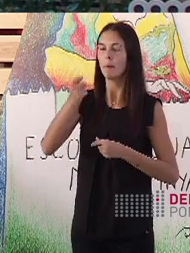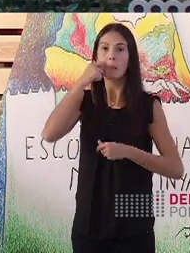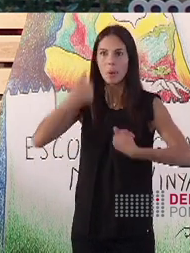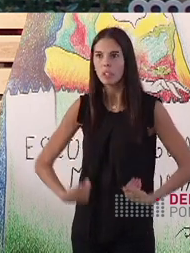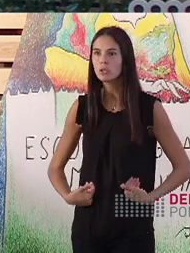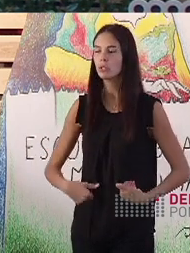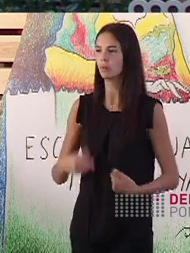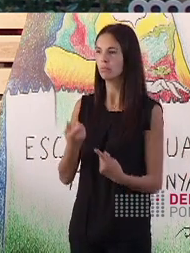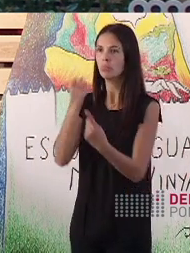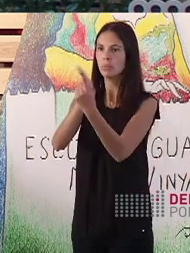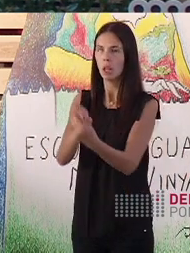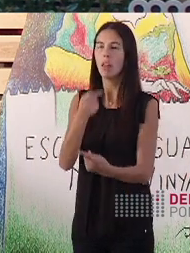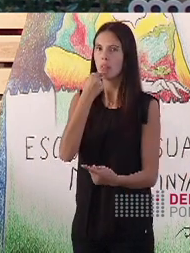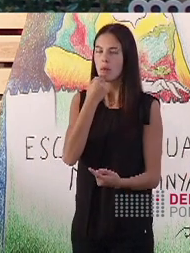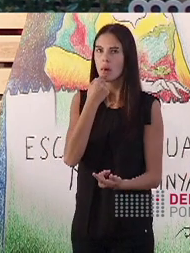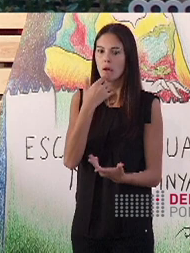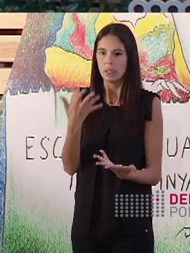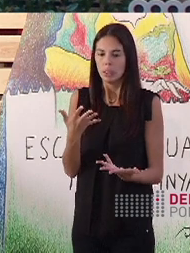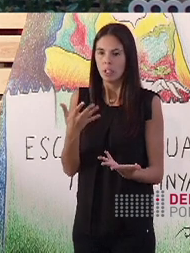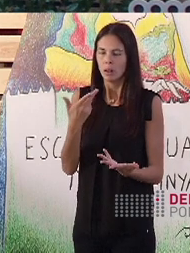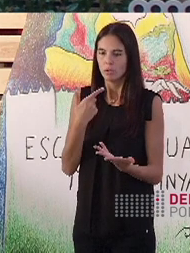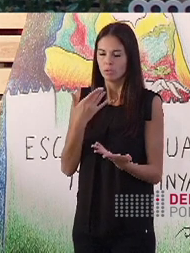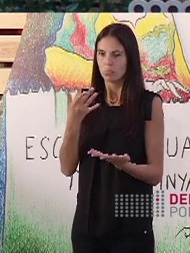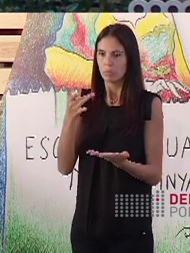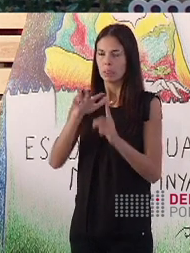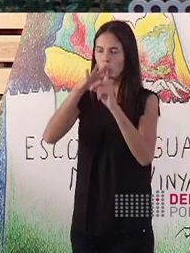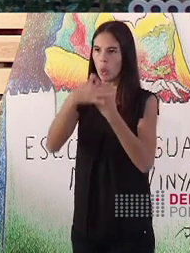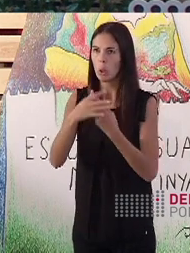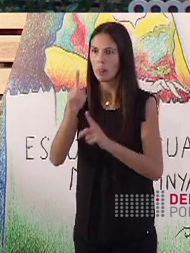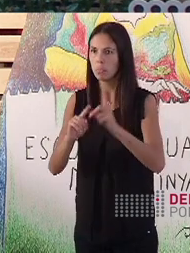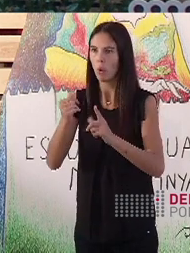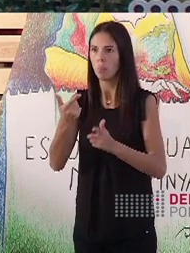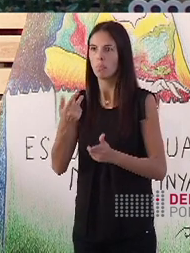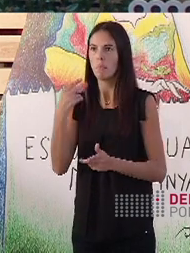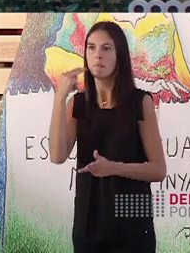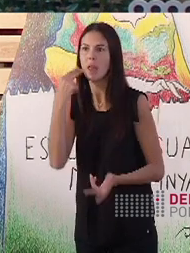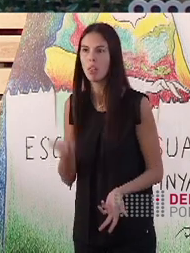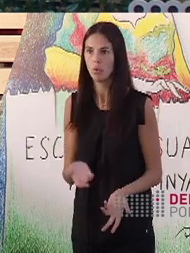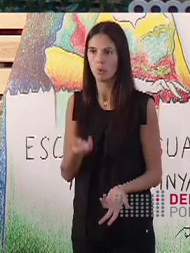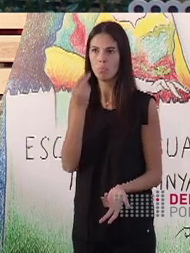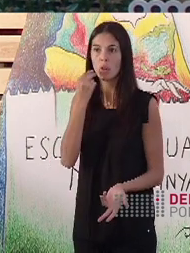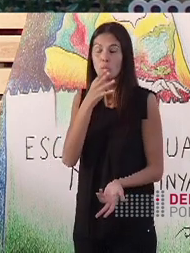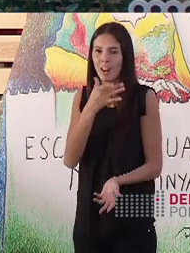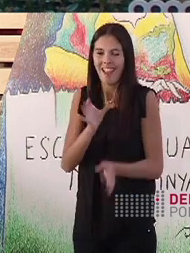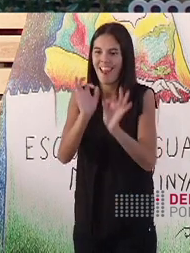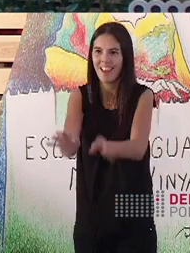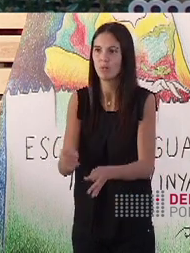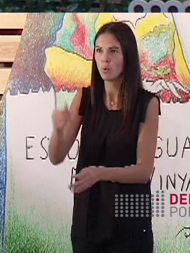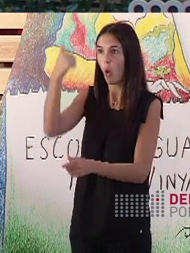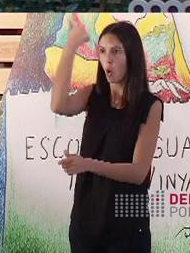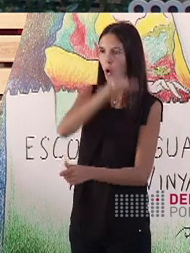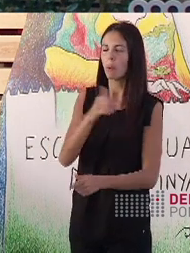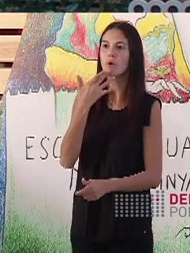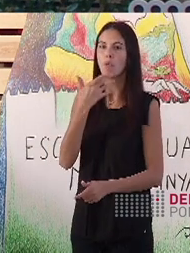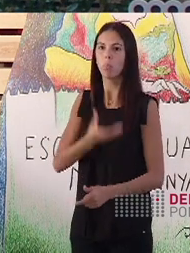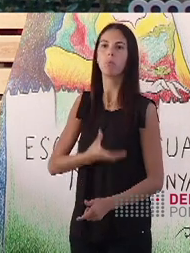la normalización. Ella dice, llega un punto en el que tienes miedo. Claro que tienes miedo, porque está ahí. Es que, efectivamente, si un tío te está cogiendo del